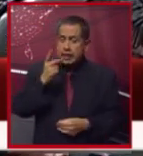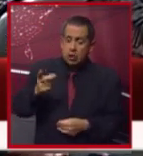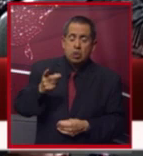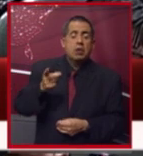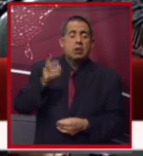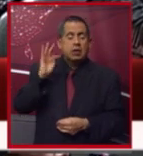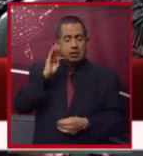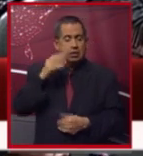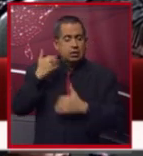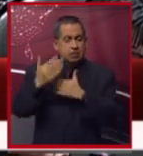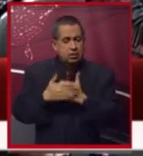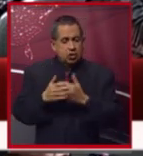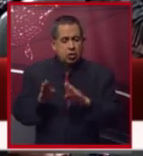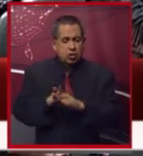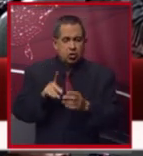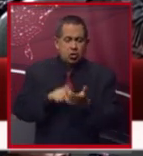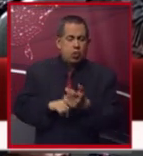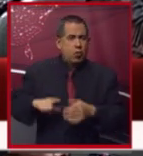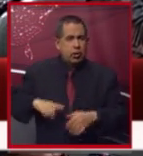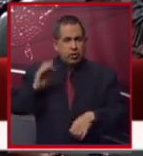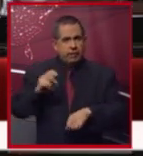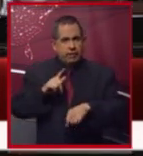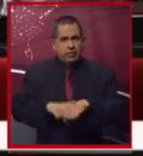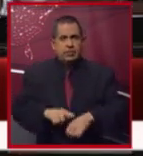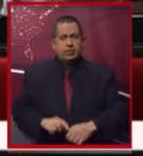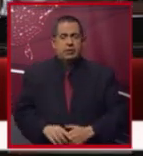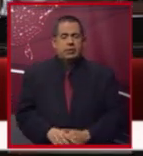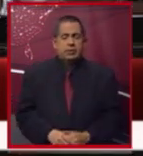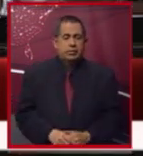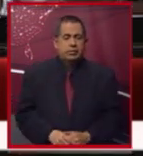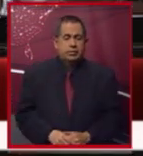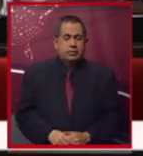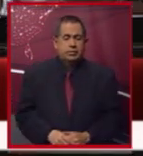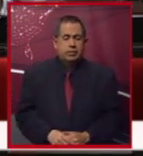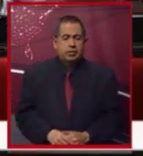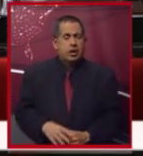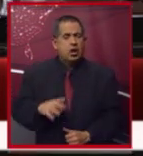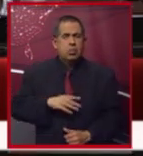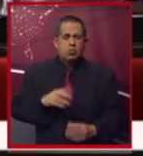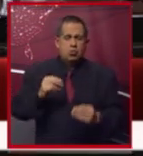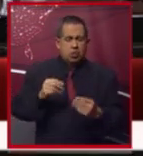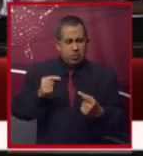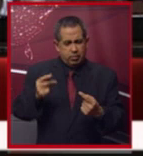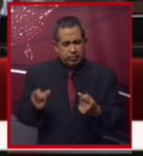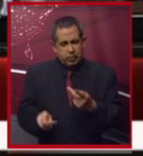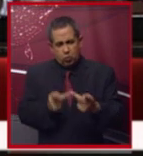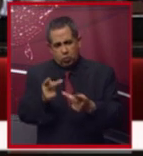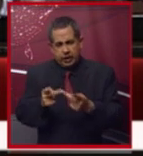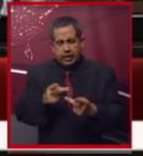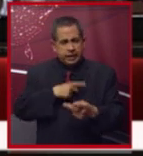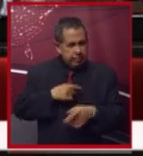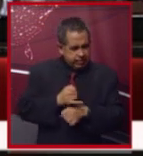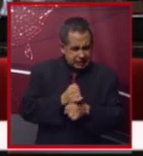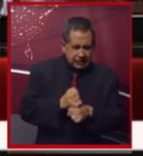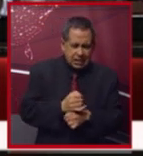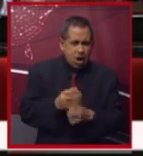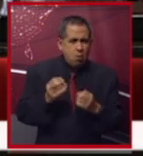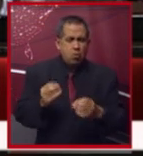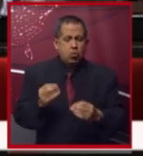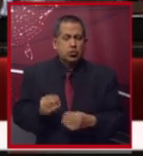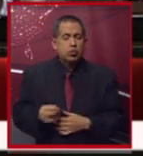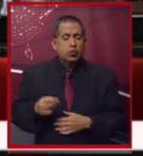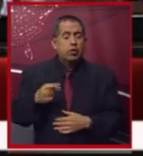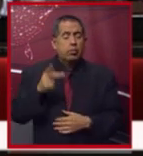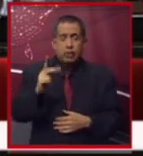que sea una tarea que enarbole el nuevo gobierno federal. Hay mucho que preguntar y mucho por averiguar, pero